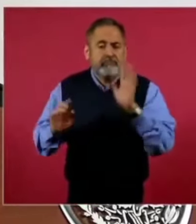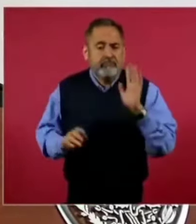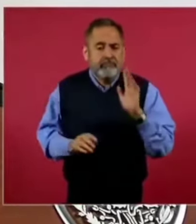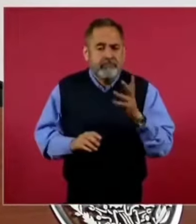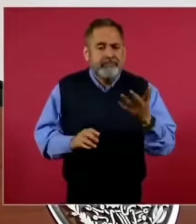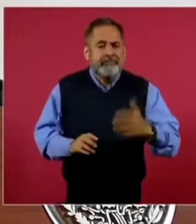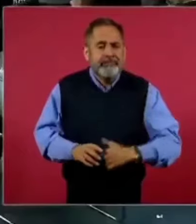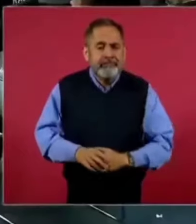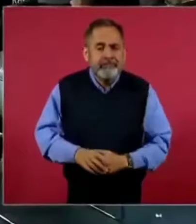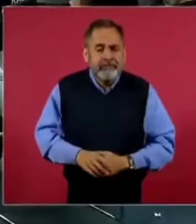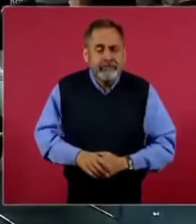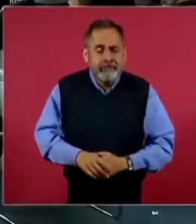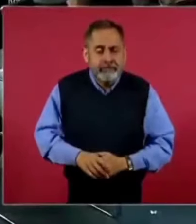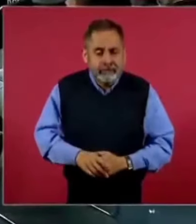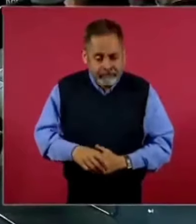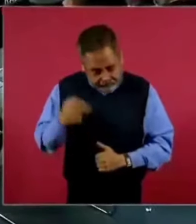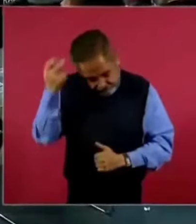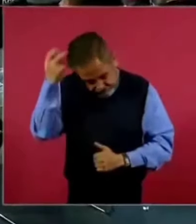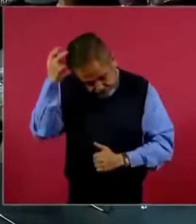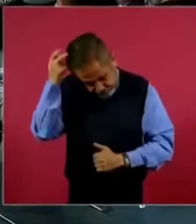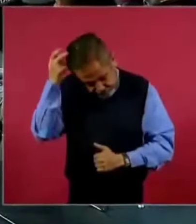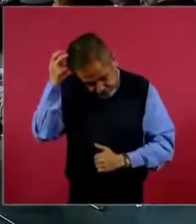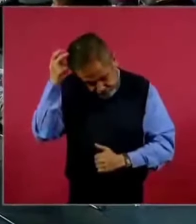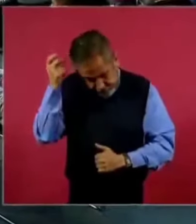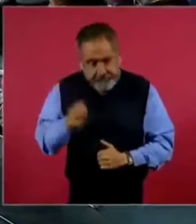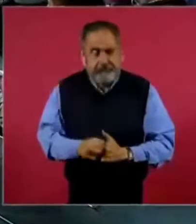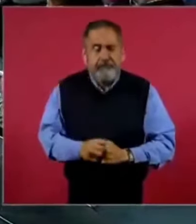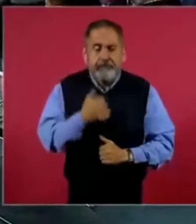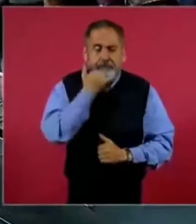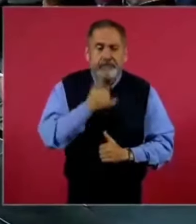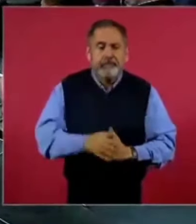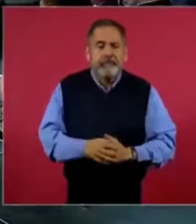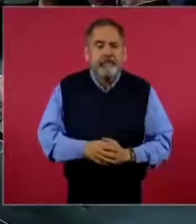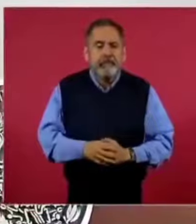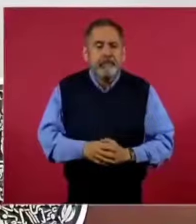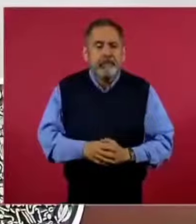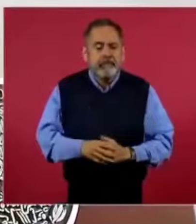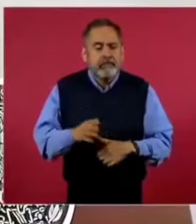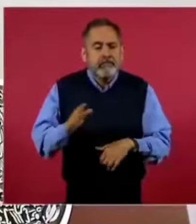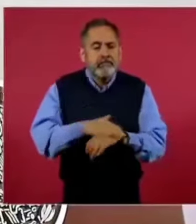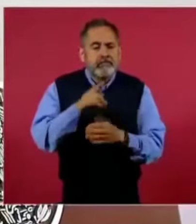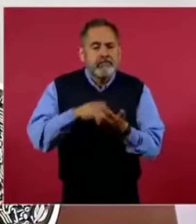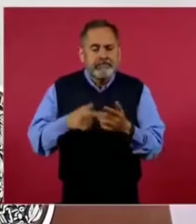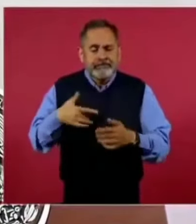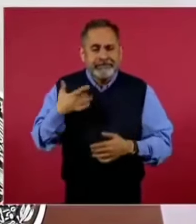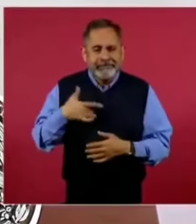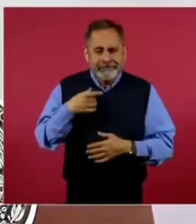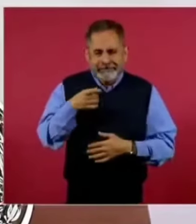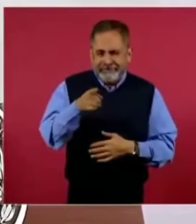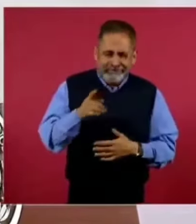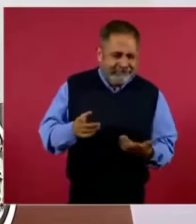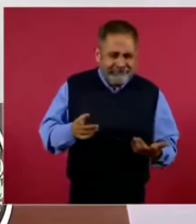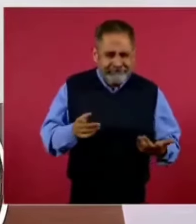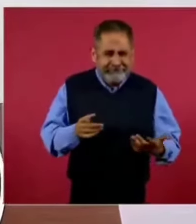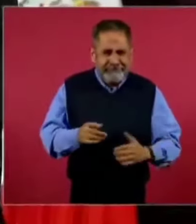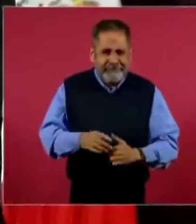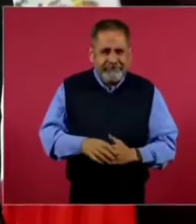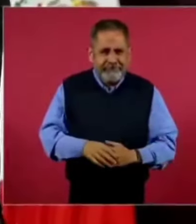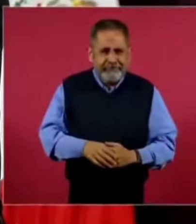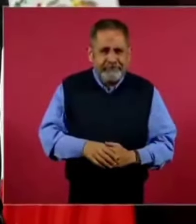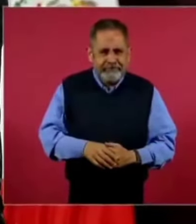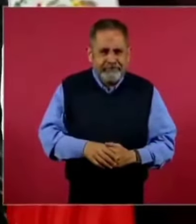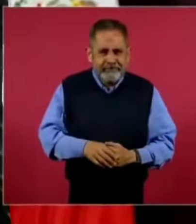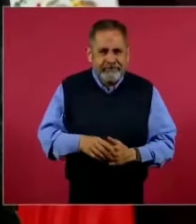qué siento, no? Aparte de esto de tener siempre